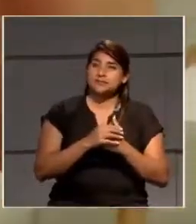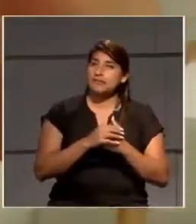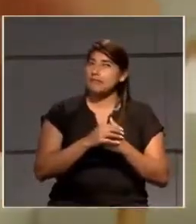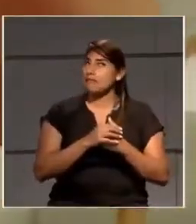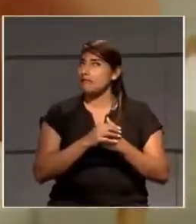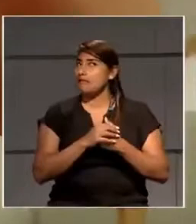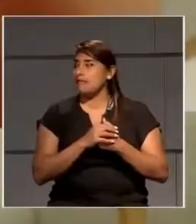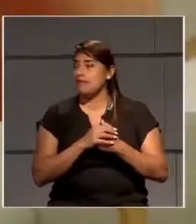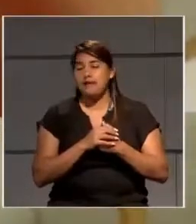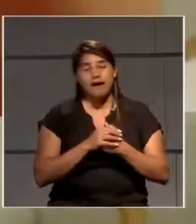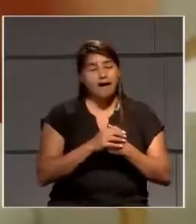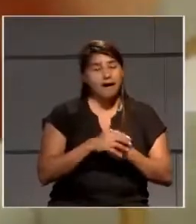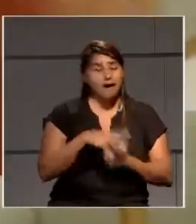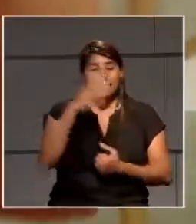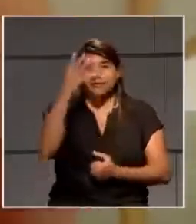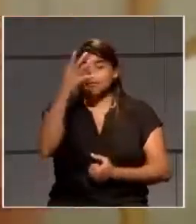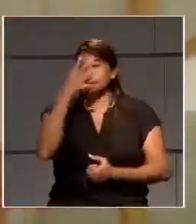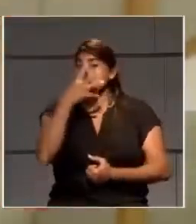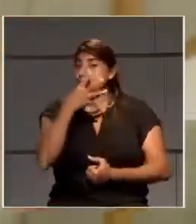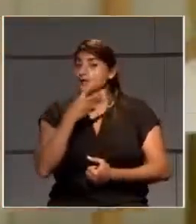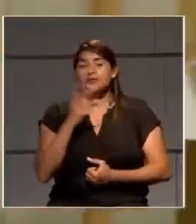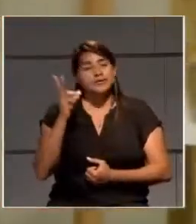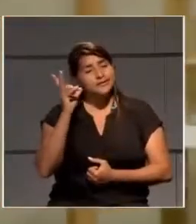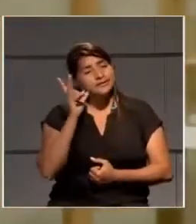¡Ay, qué lindo!